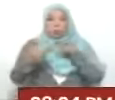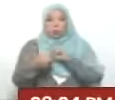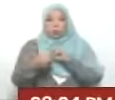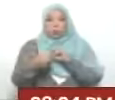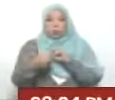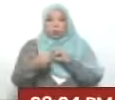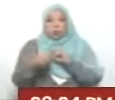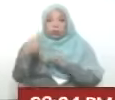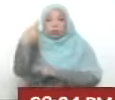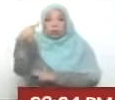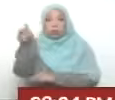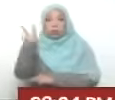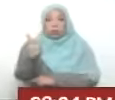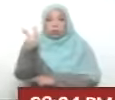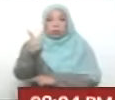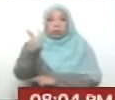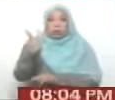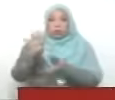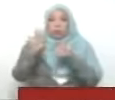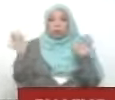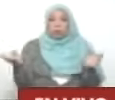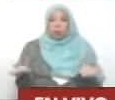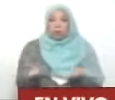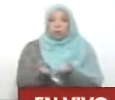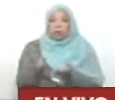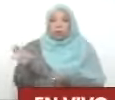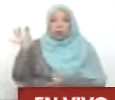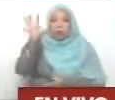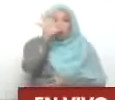de la parroquia Vallecoche por el mapamundi.